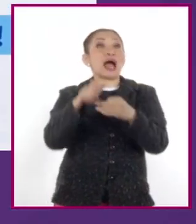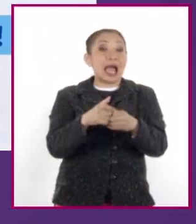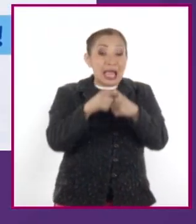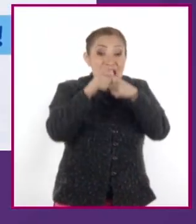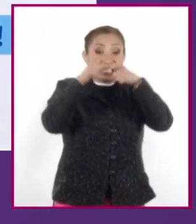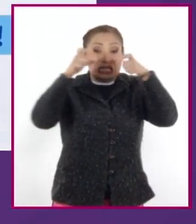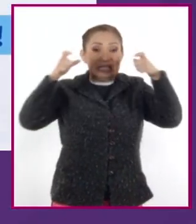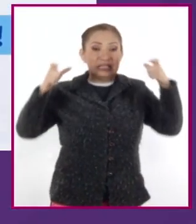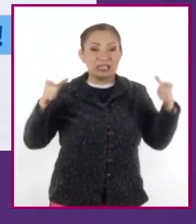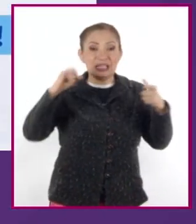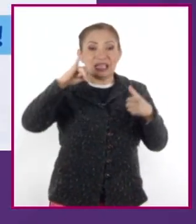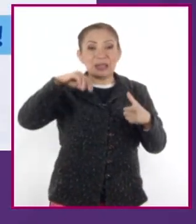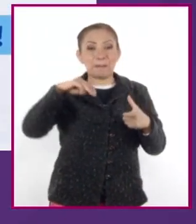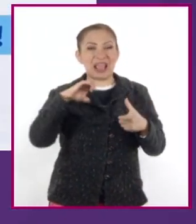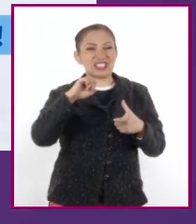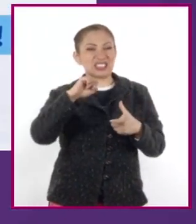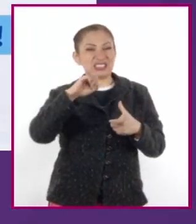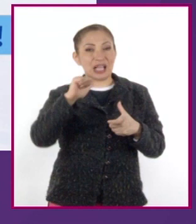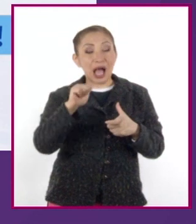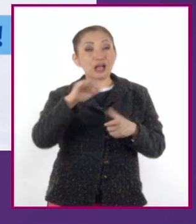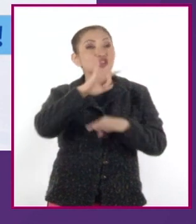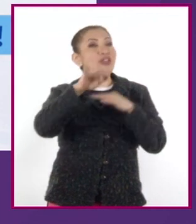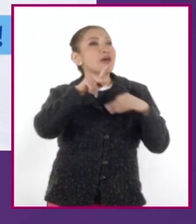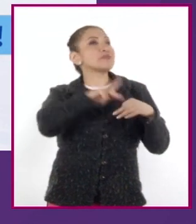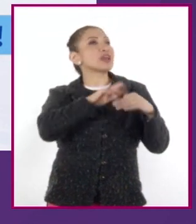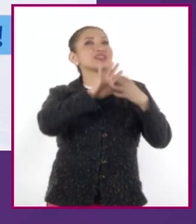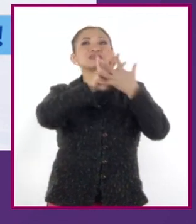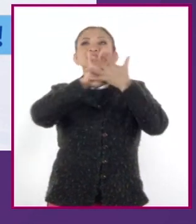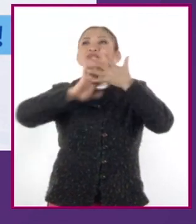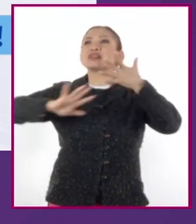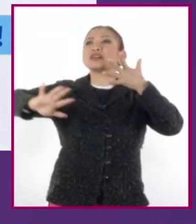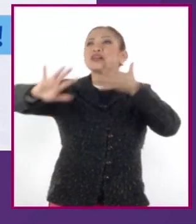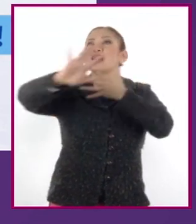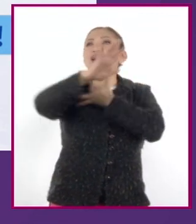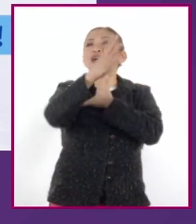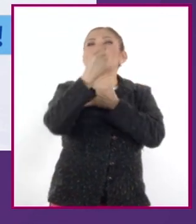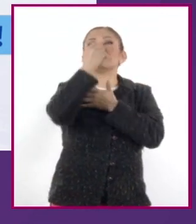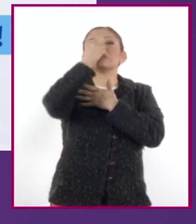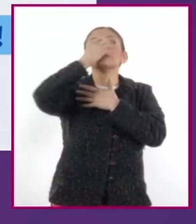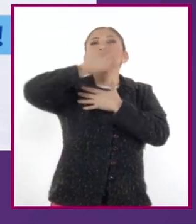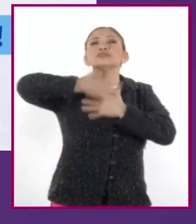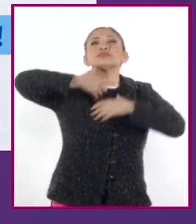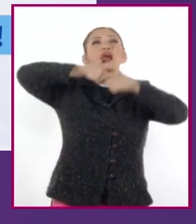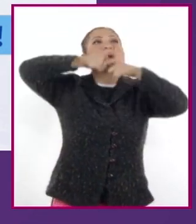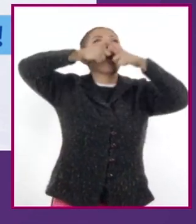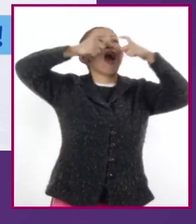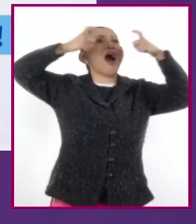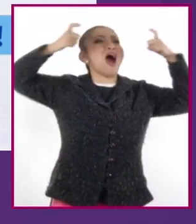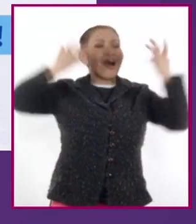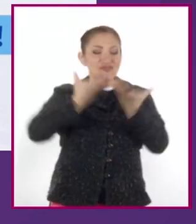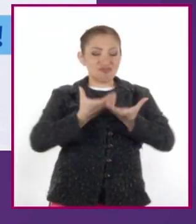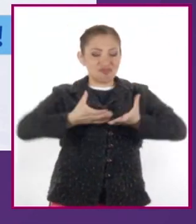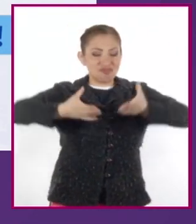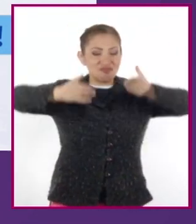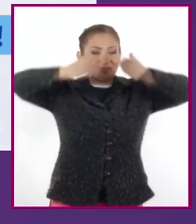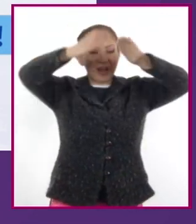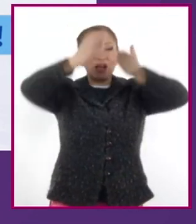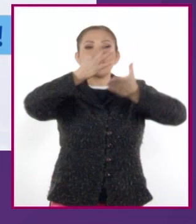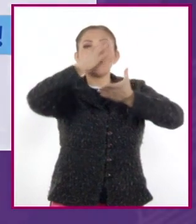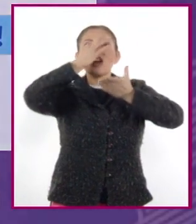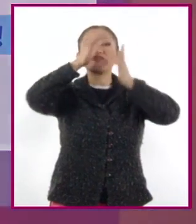inmensa. Y toda mi celda tendrá la fragancia de un inmenso ramo de rosas de